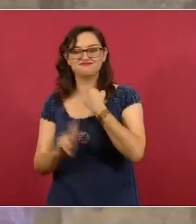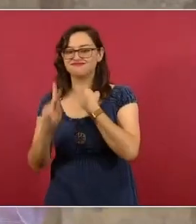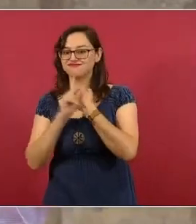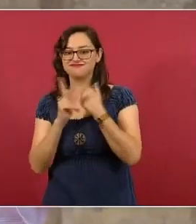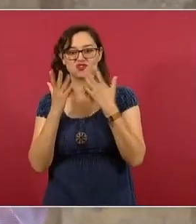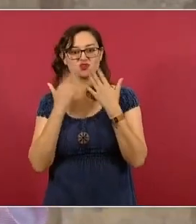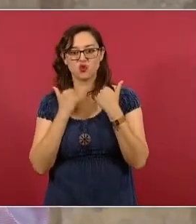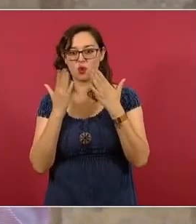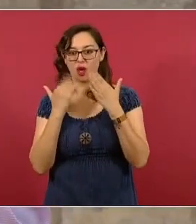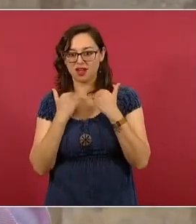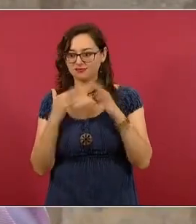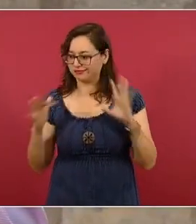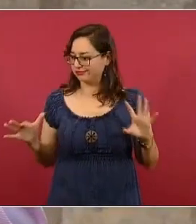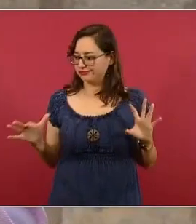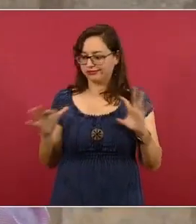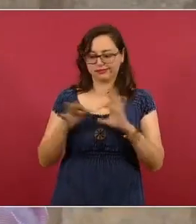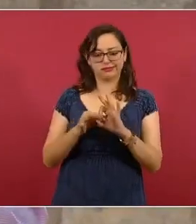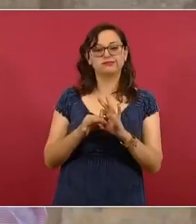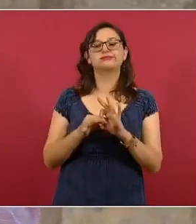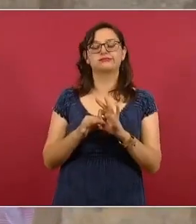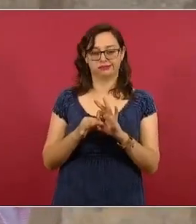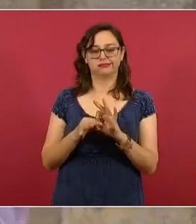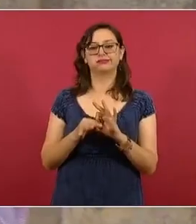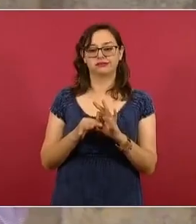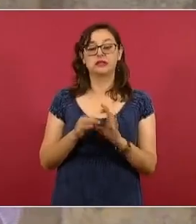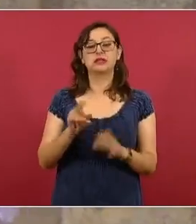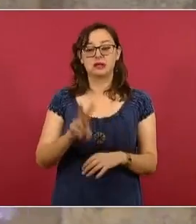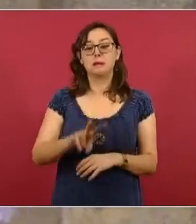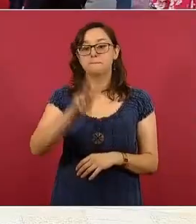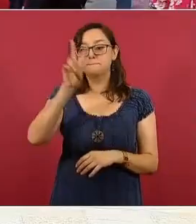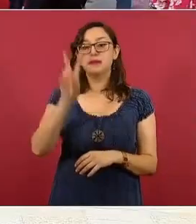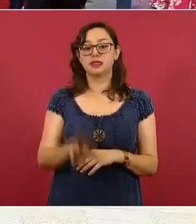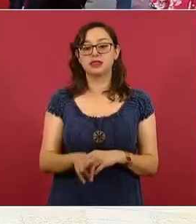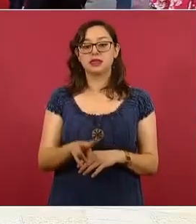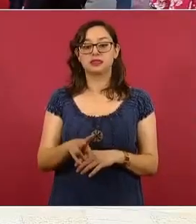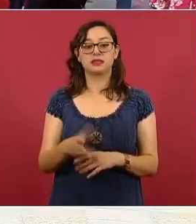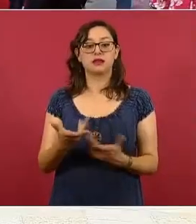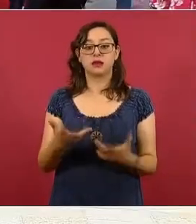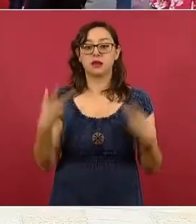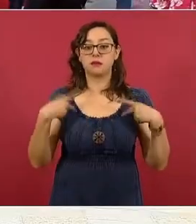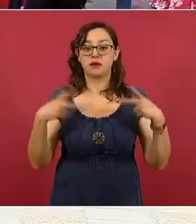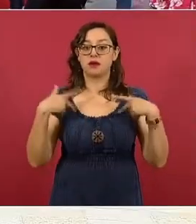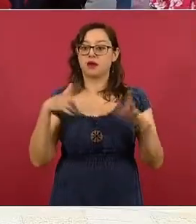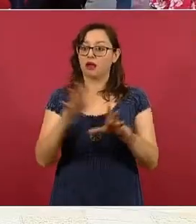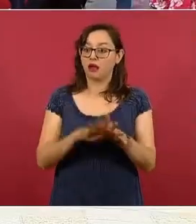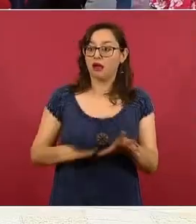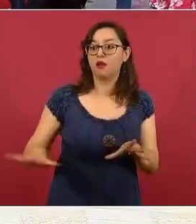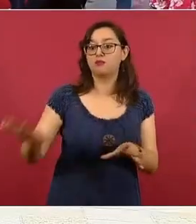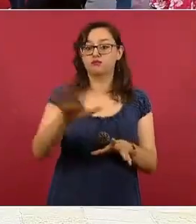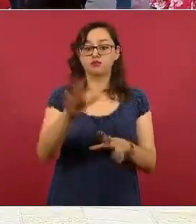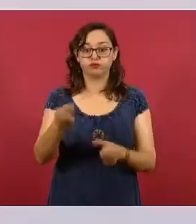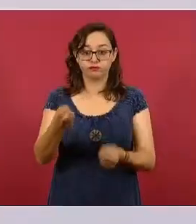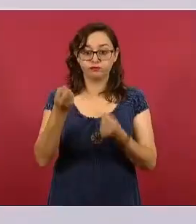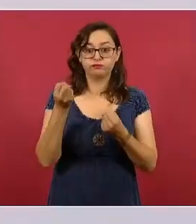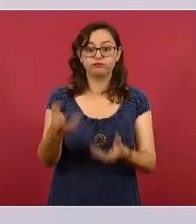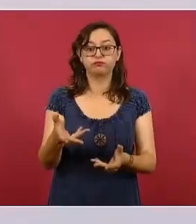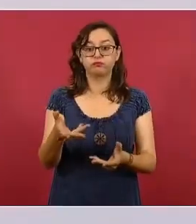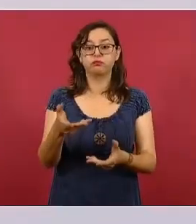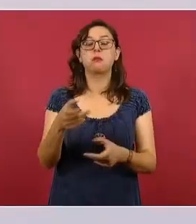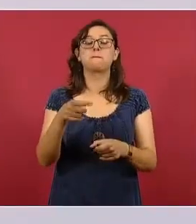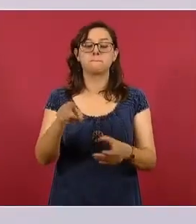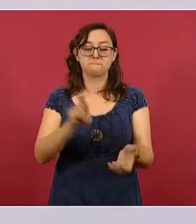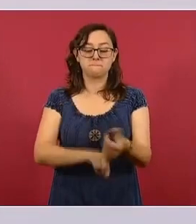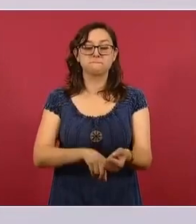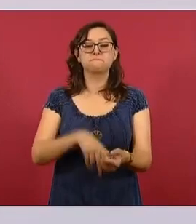engendra justamente la visión que no solamente alimenta al pueblo, sino también integra parte de la